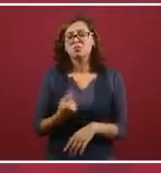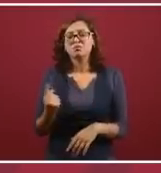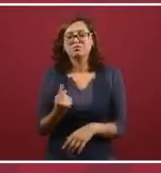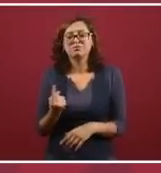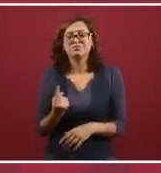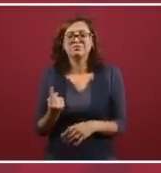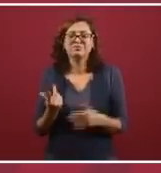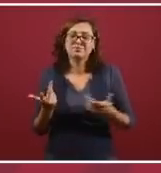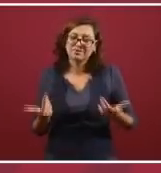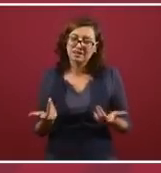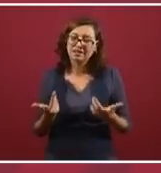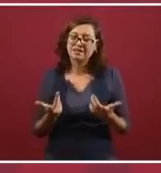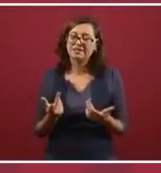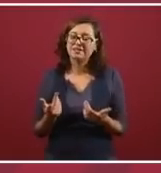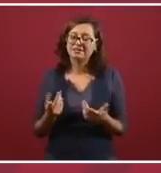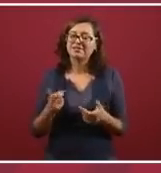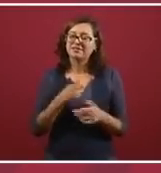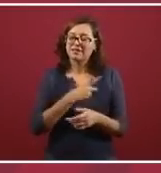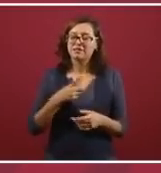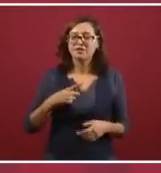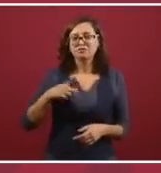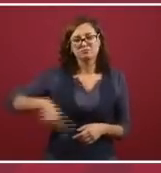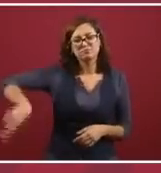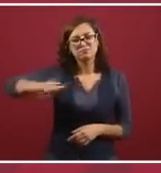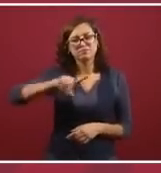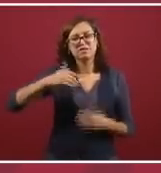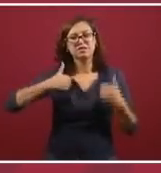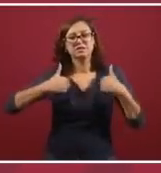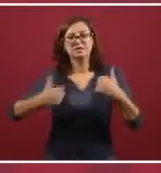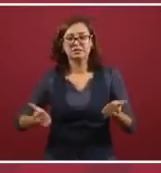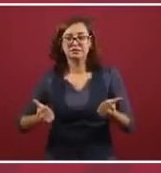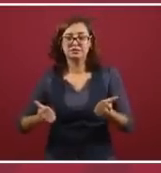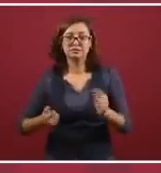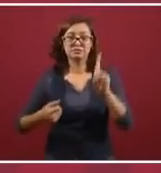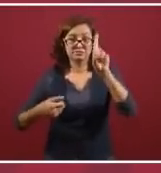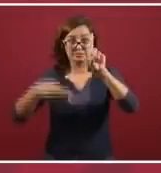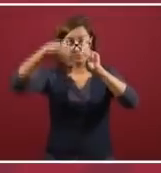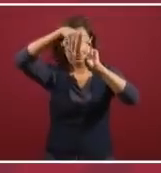que estamos limpiando de arriba para abajo.